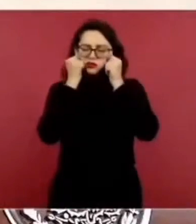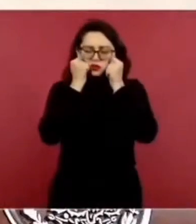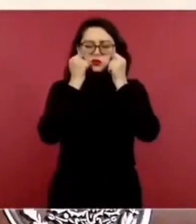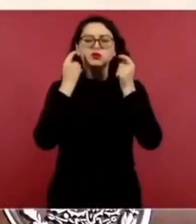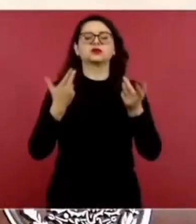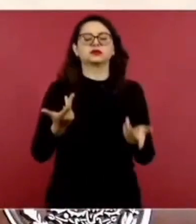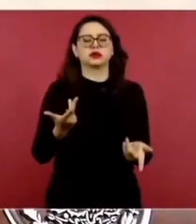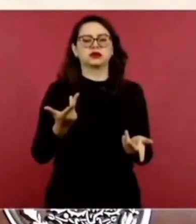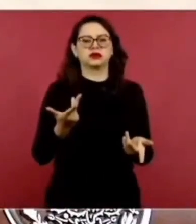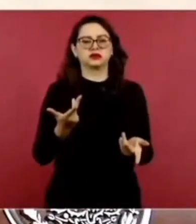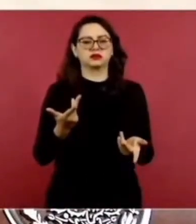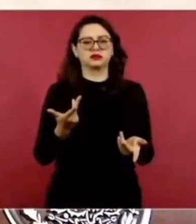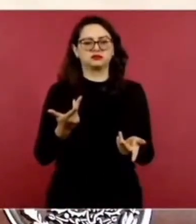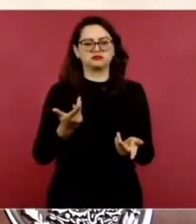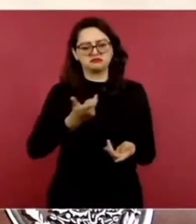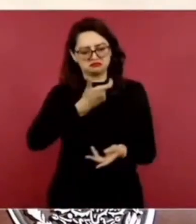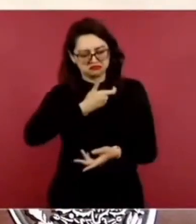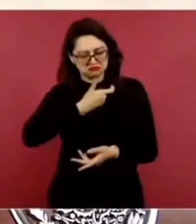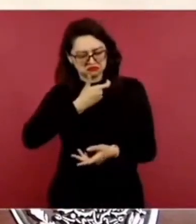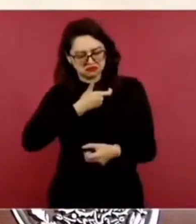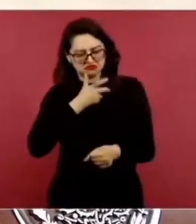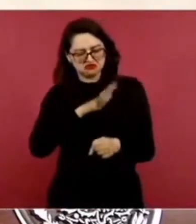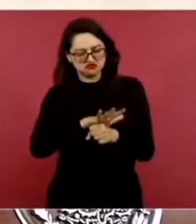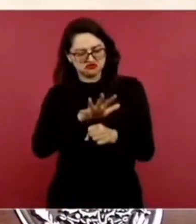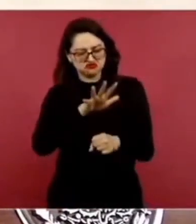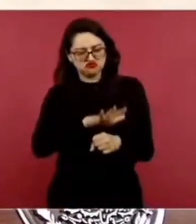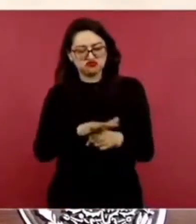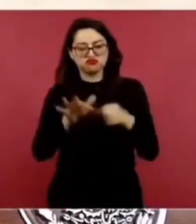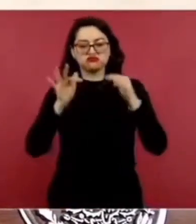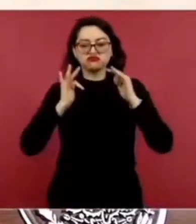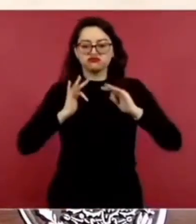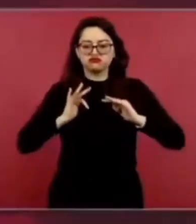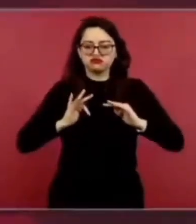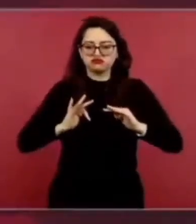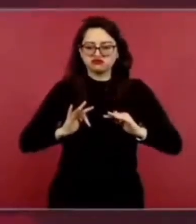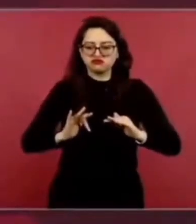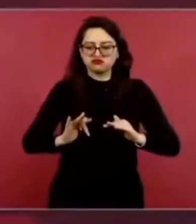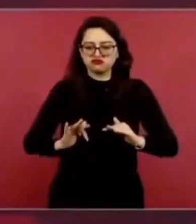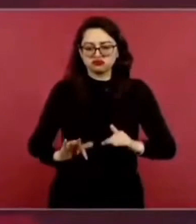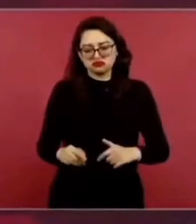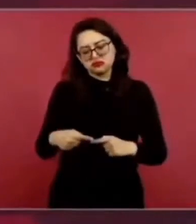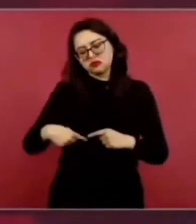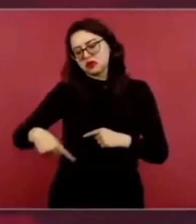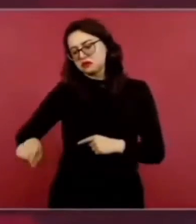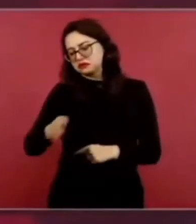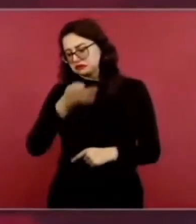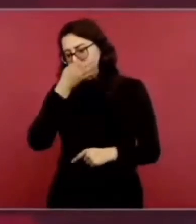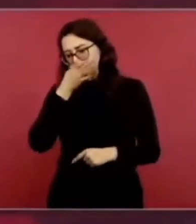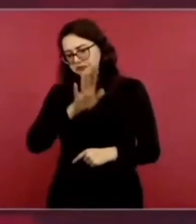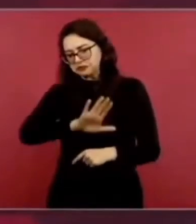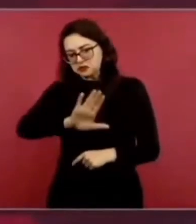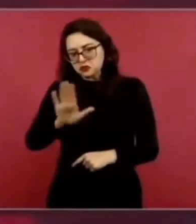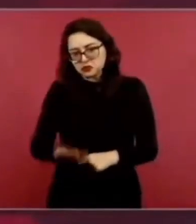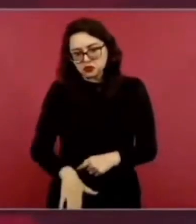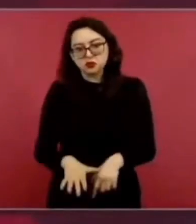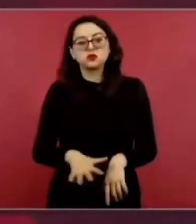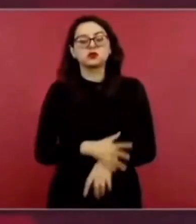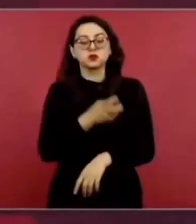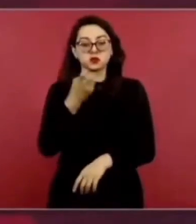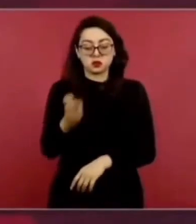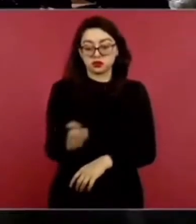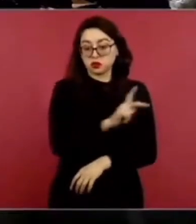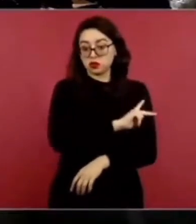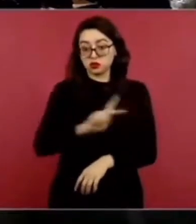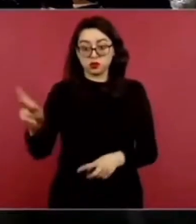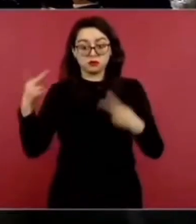que permita vivir con un poco de holgura en el último tramo de la vida, por eso la pensión universal